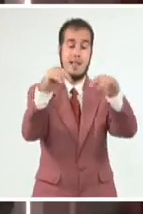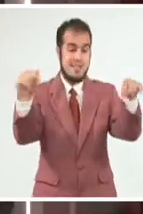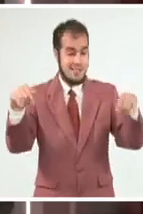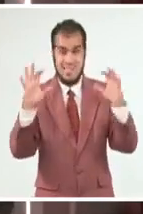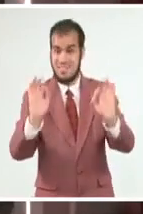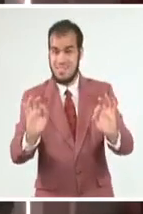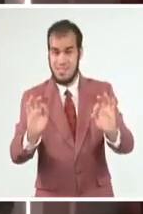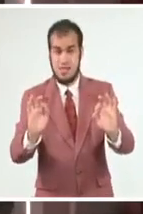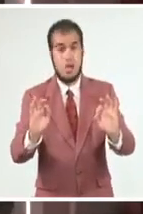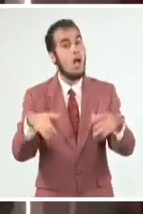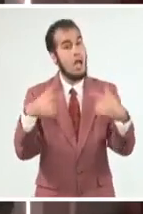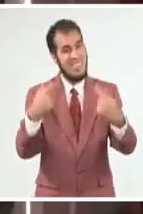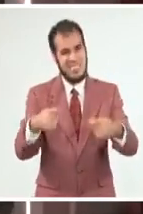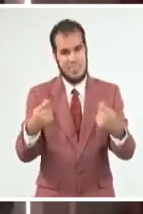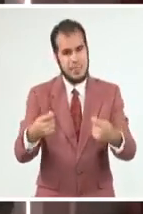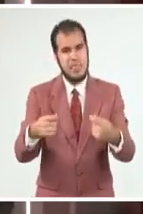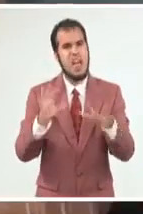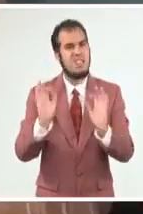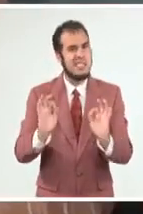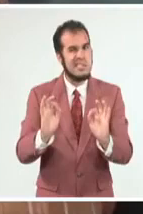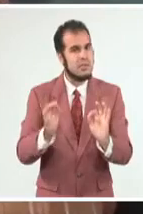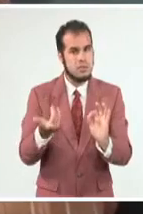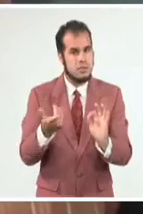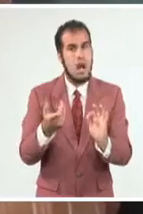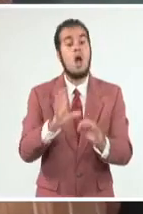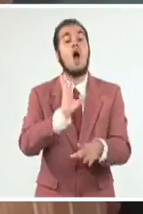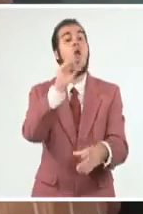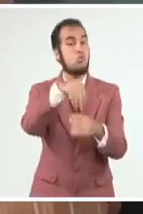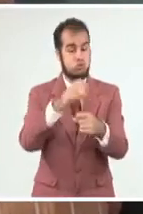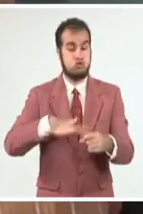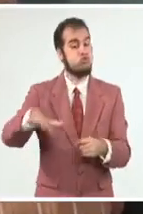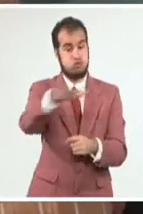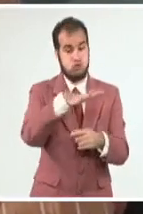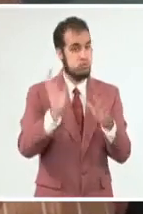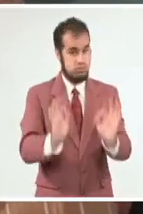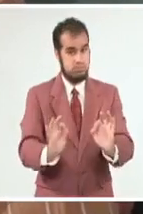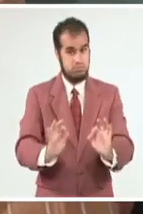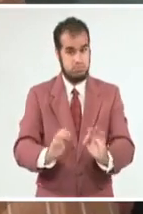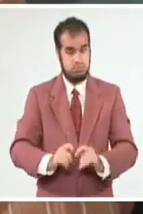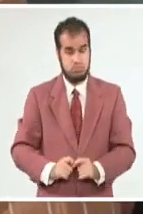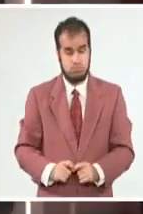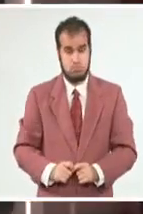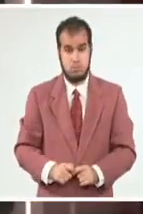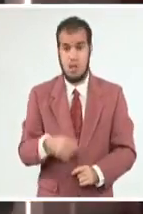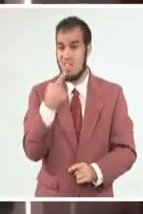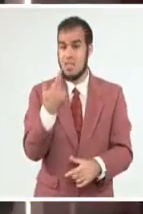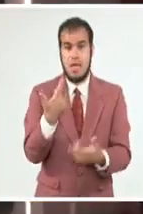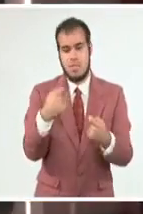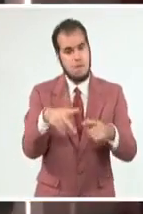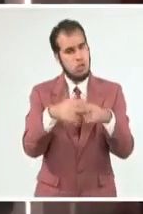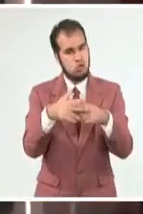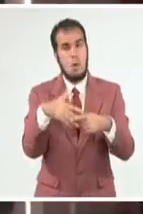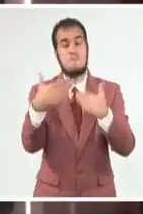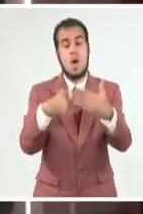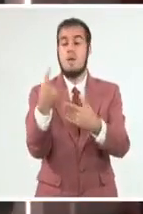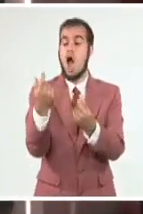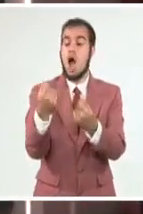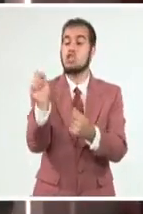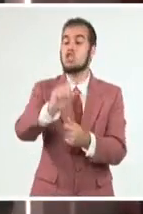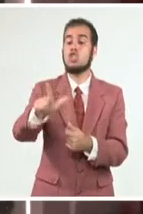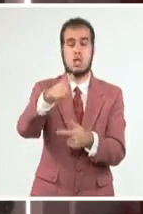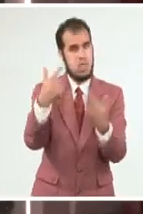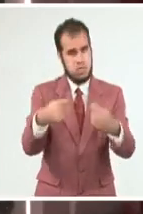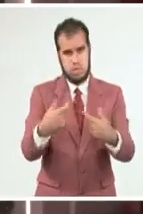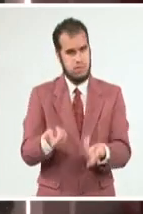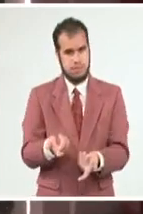trabajo comunitario tienen que ser totalmente inclusivos. Tenemos que trabajar con los problemas económicos, con los problemas sociales, pero con los